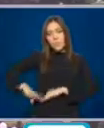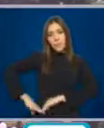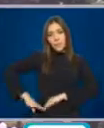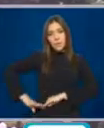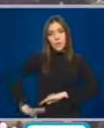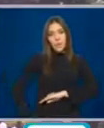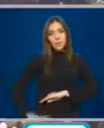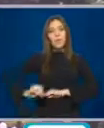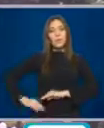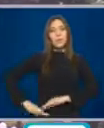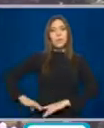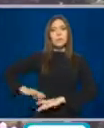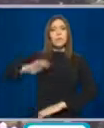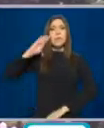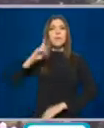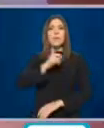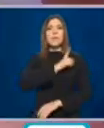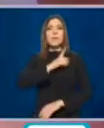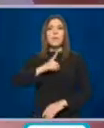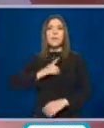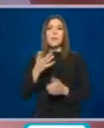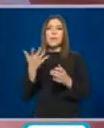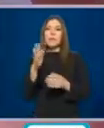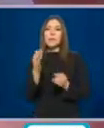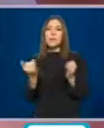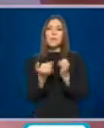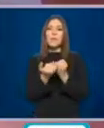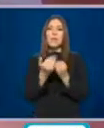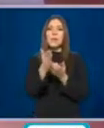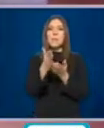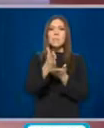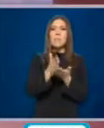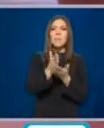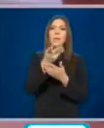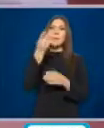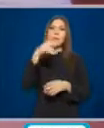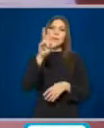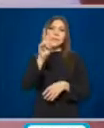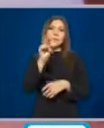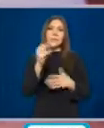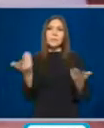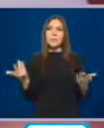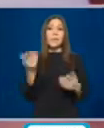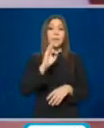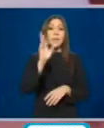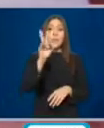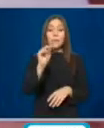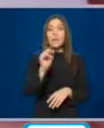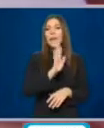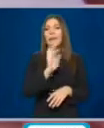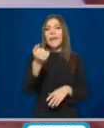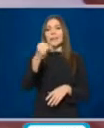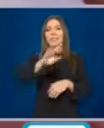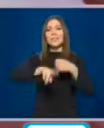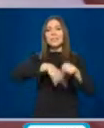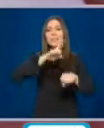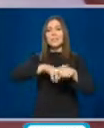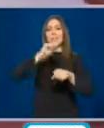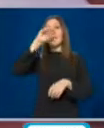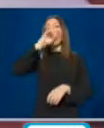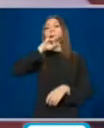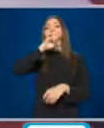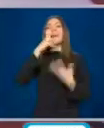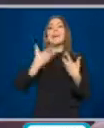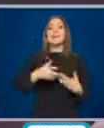mitad y la mitad. ¡Ay, qué miedo! Pero no, oye, pero eso no pasa. Y si no eres deforme. Oye, pero es que, a ver, no, es